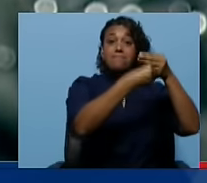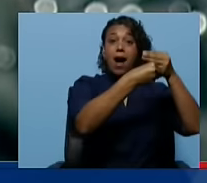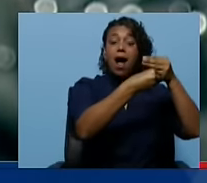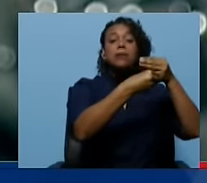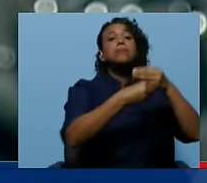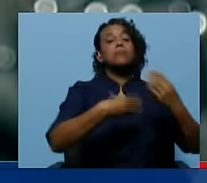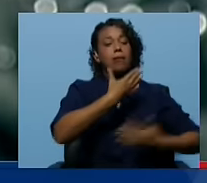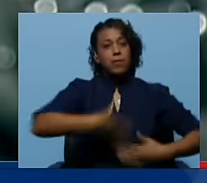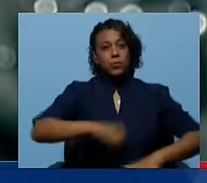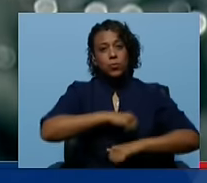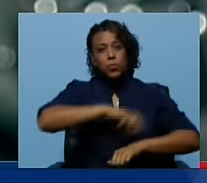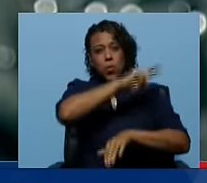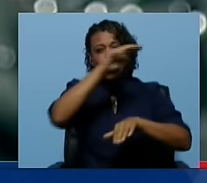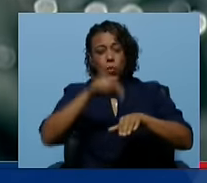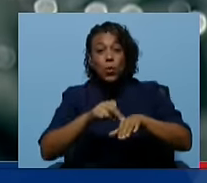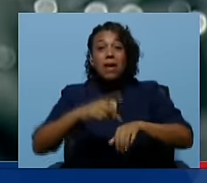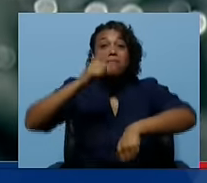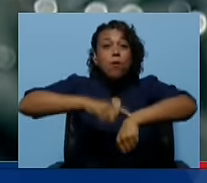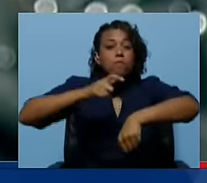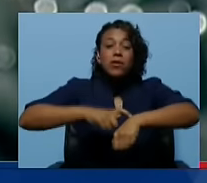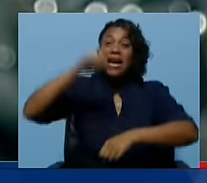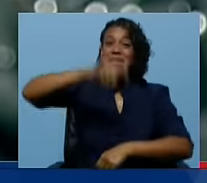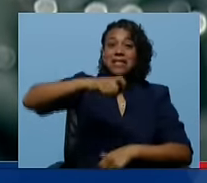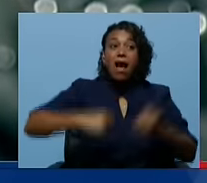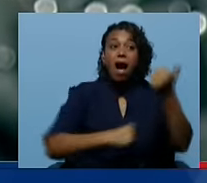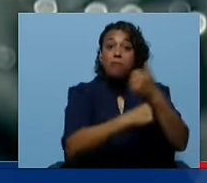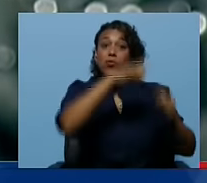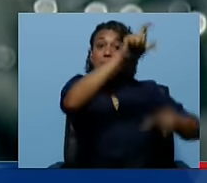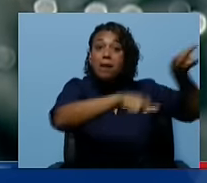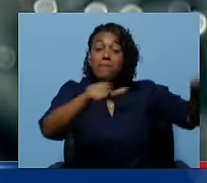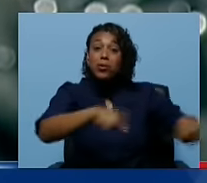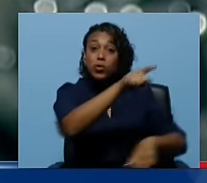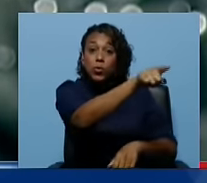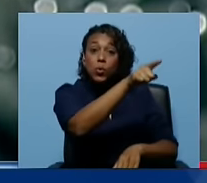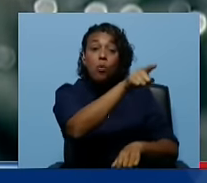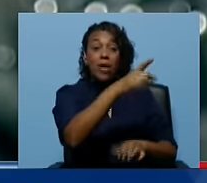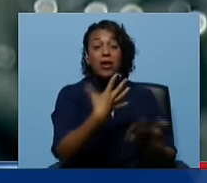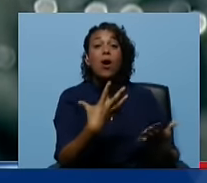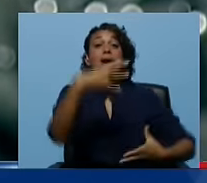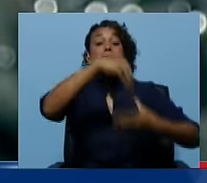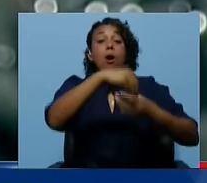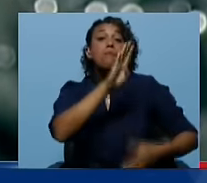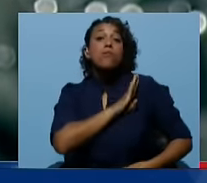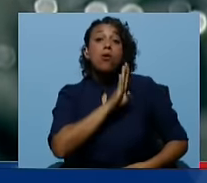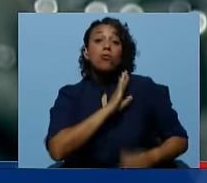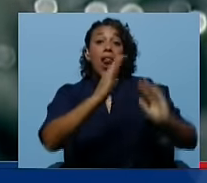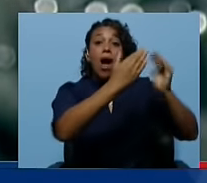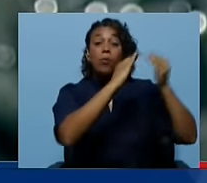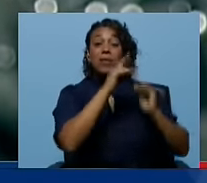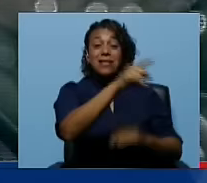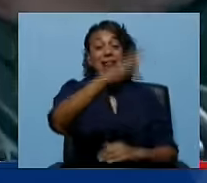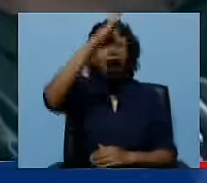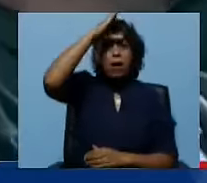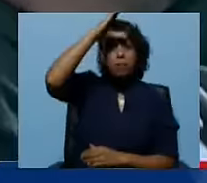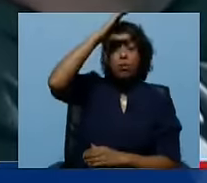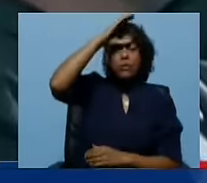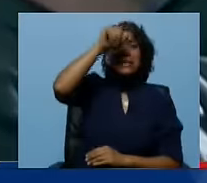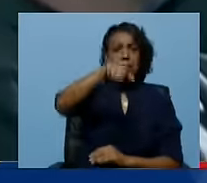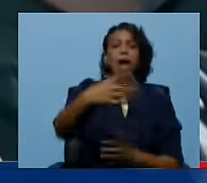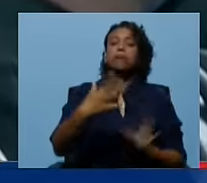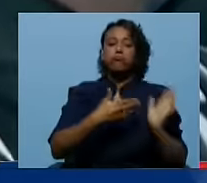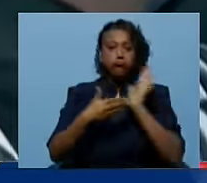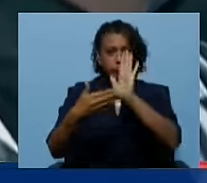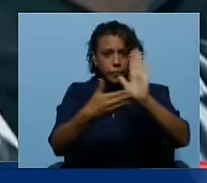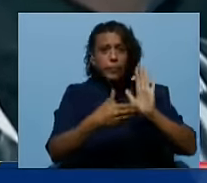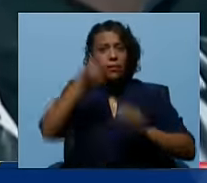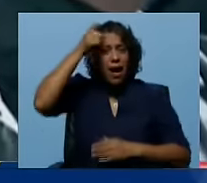Fuerza Armada Nacional Bolivariana en el momento que se requiera, ya que estos organismos, ya que las milicias bolivarianas representan